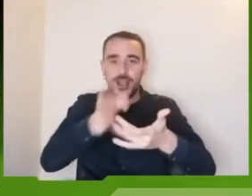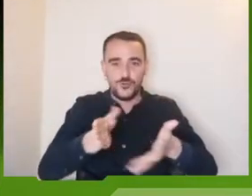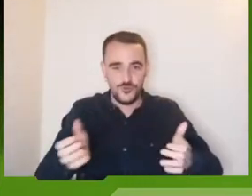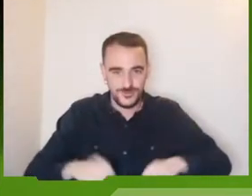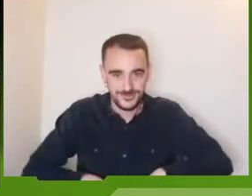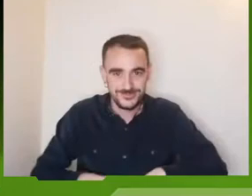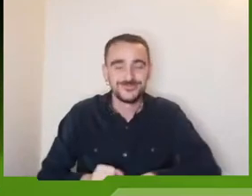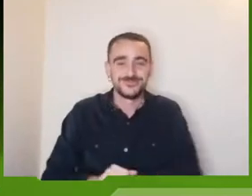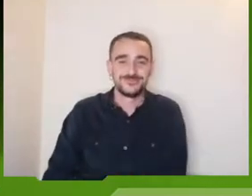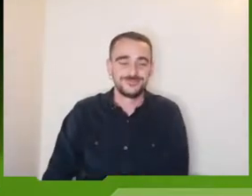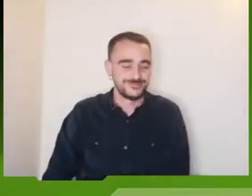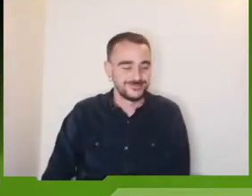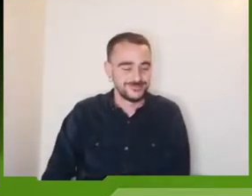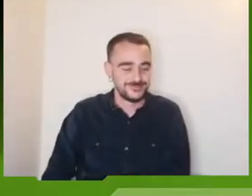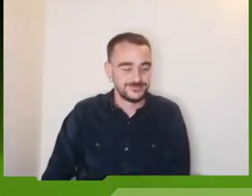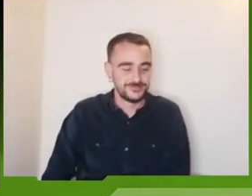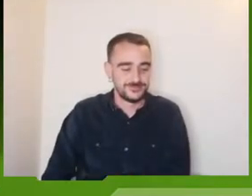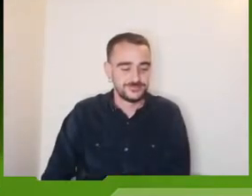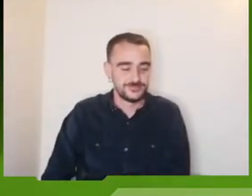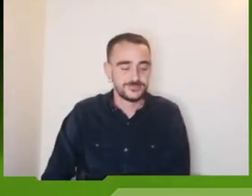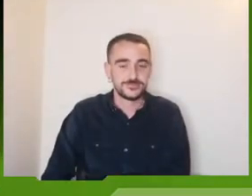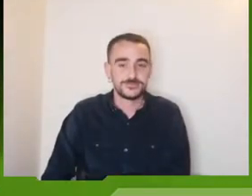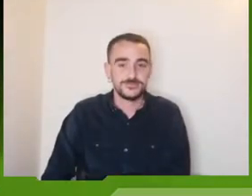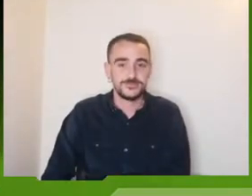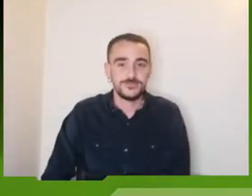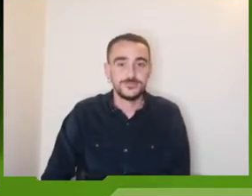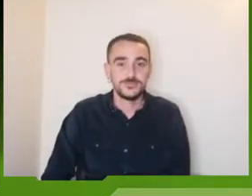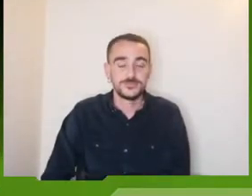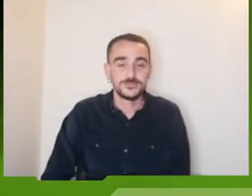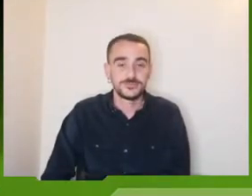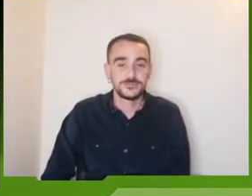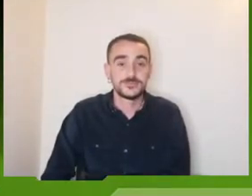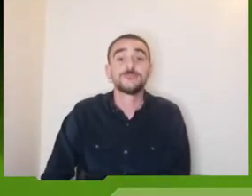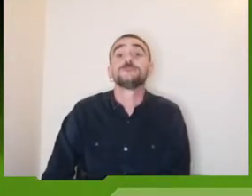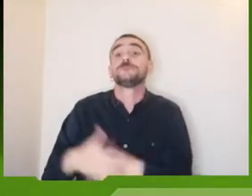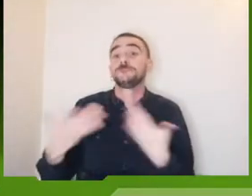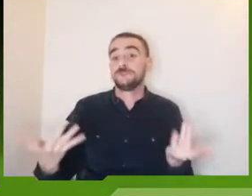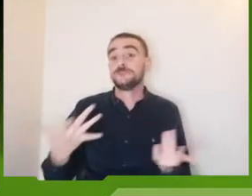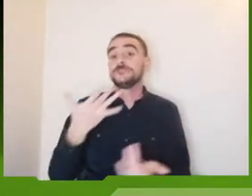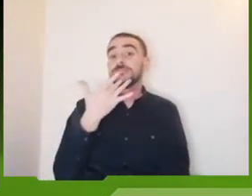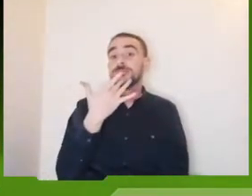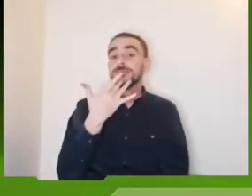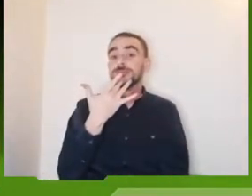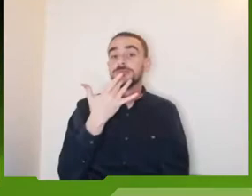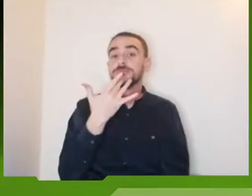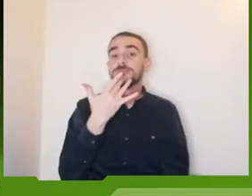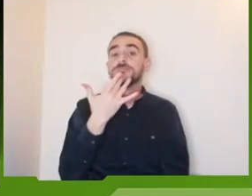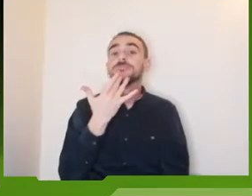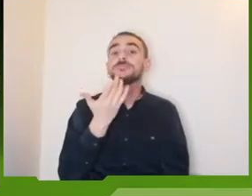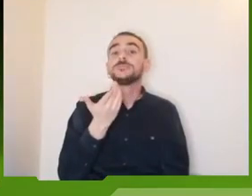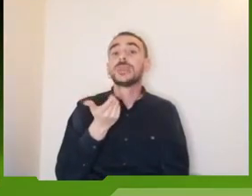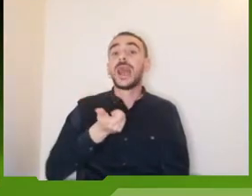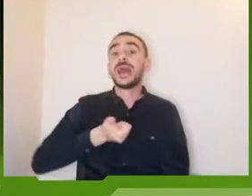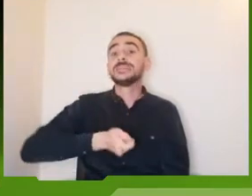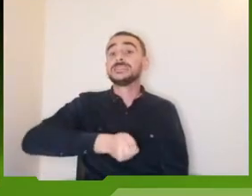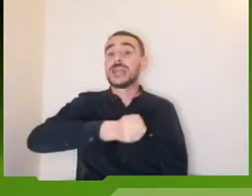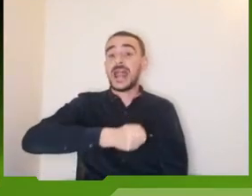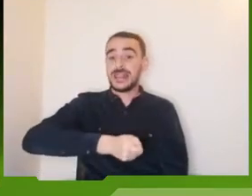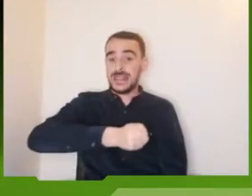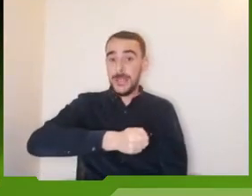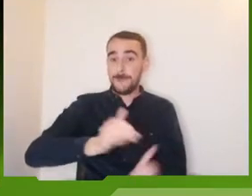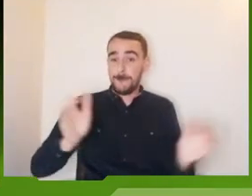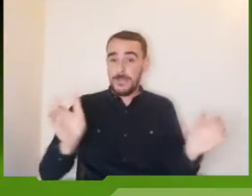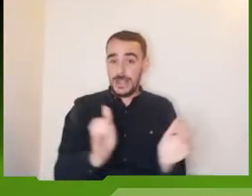mientras, creo que voy a ir, ya que se vaya calentando el aceite de la sartén pequeñita que he preparado,